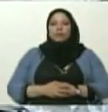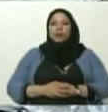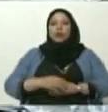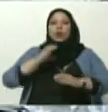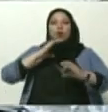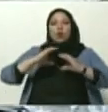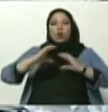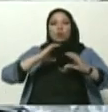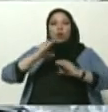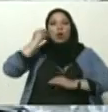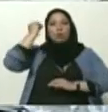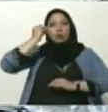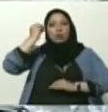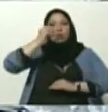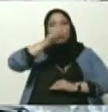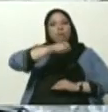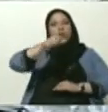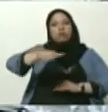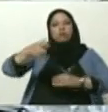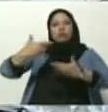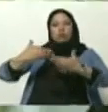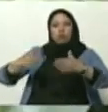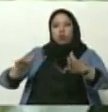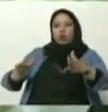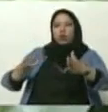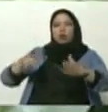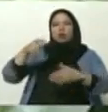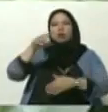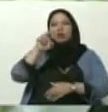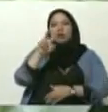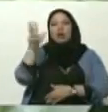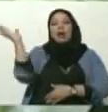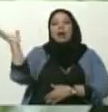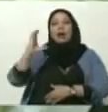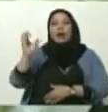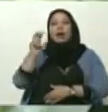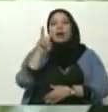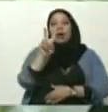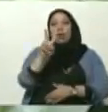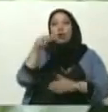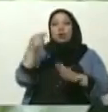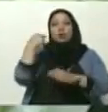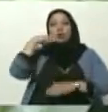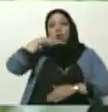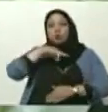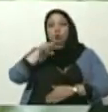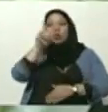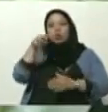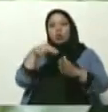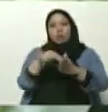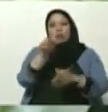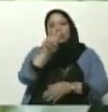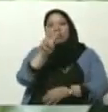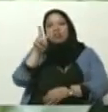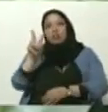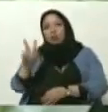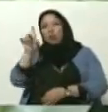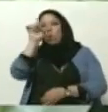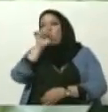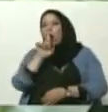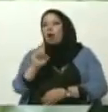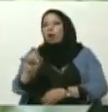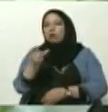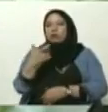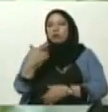Comunicado a la opinión pública. Caracas, 4 de octubre de 2022. El Gobierno de la República de Colombia y el Ejército